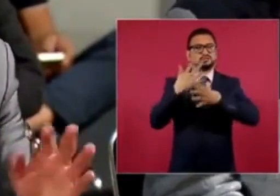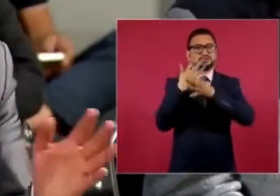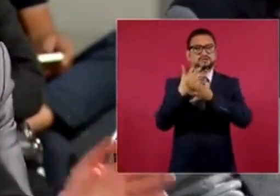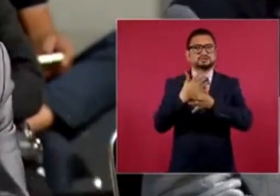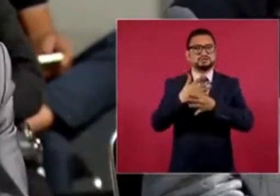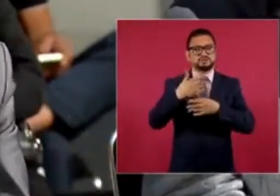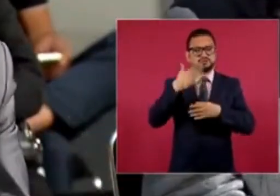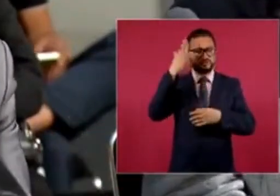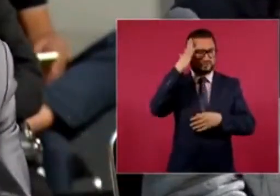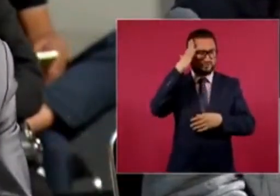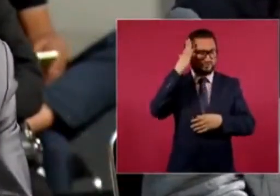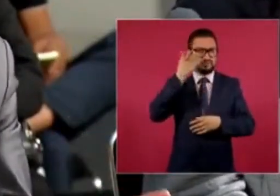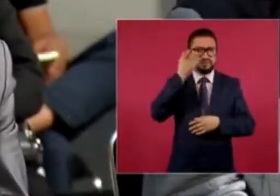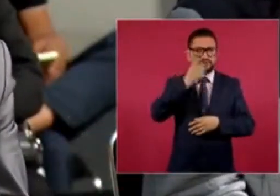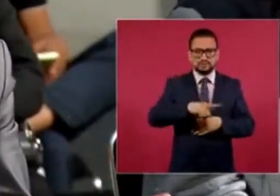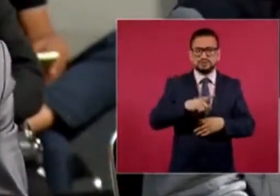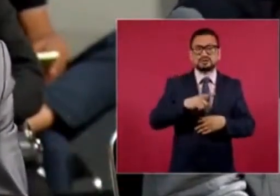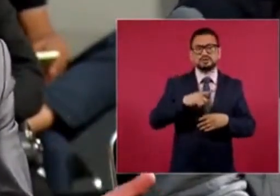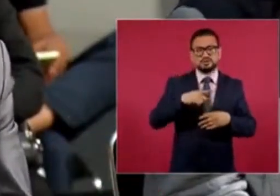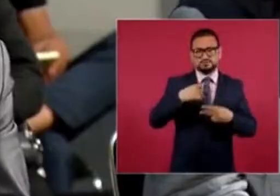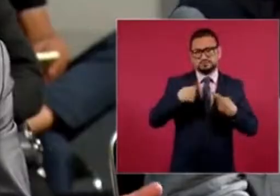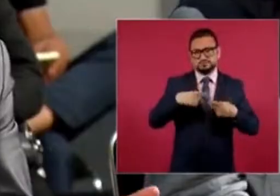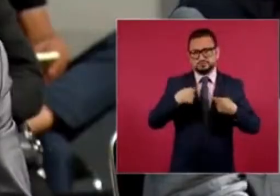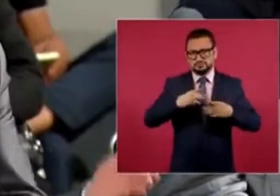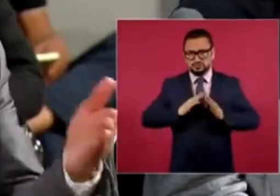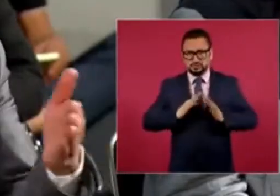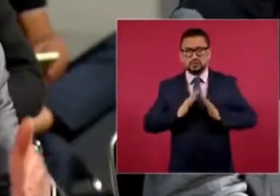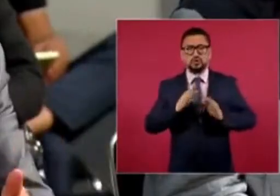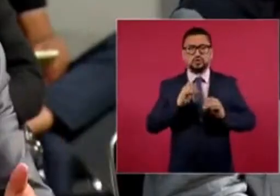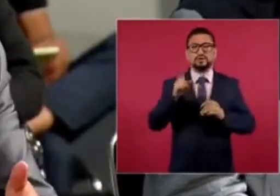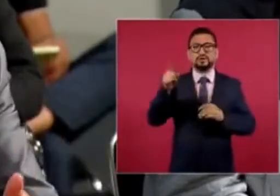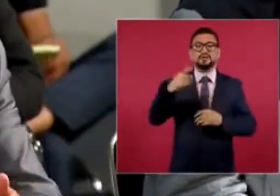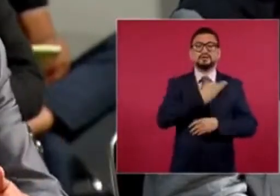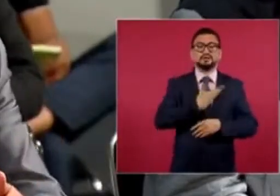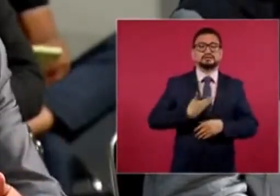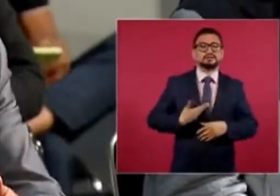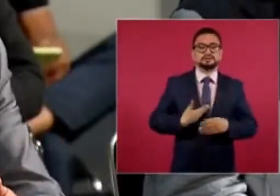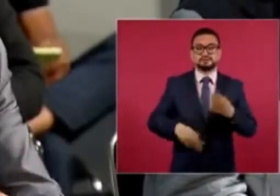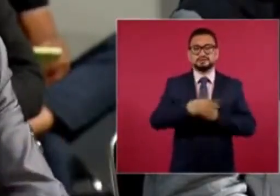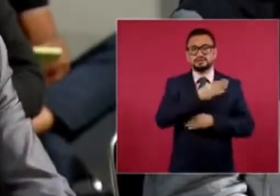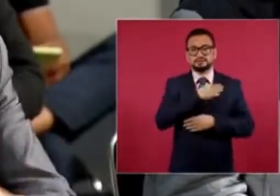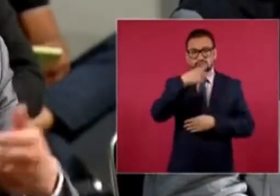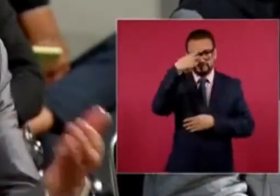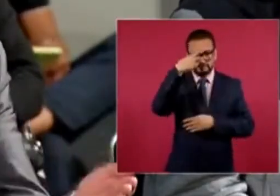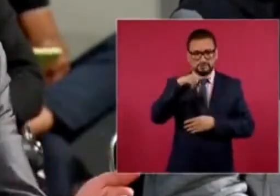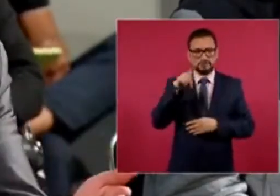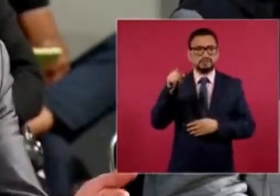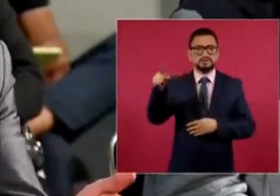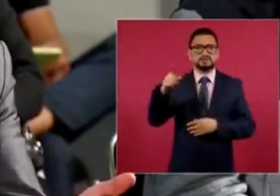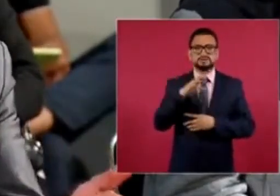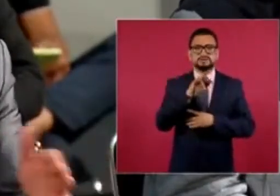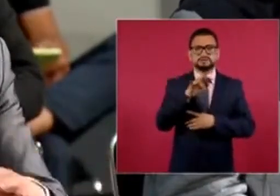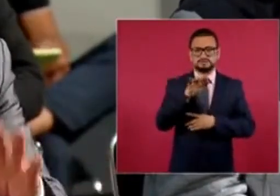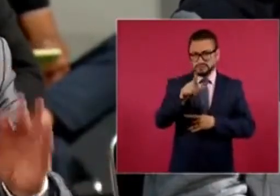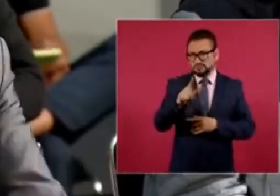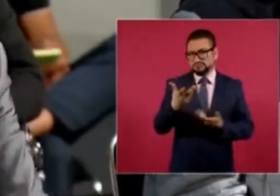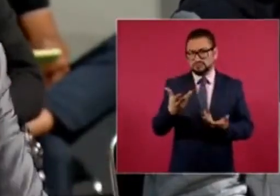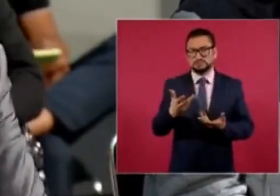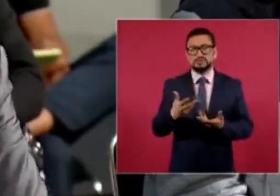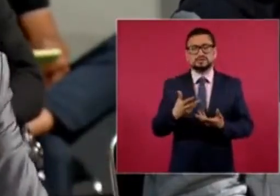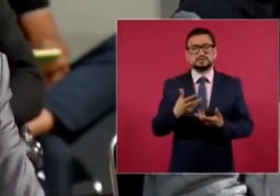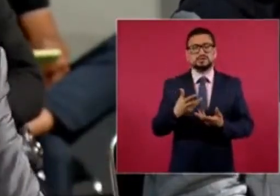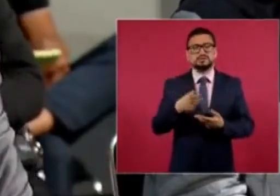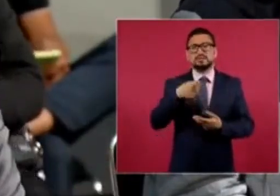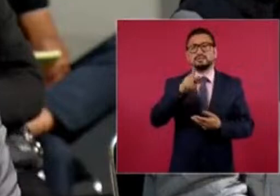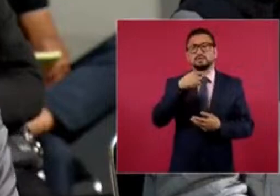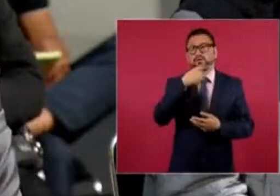mando militar. Ya la doctora Shimon Pardo ha mencionado de que ella es la presidenta, va a ser la presidenta de México y es civil, pero bueno, me gustaría escuchar su